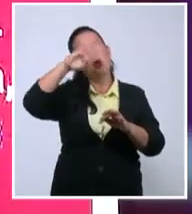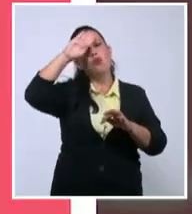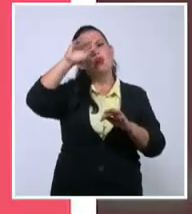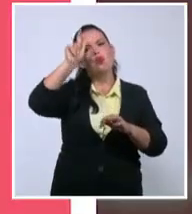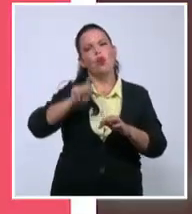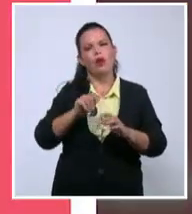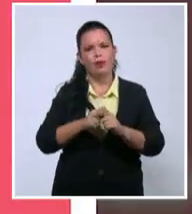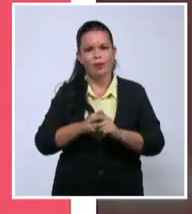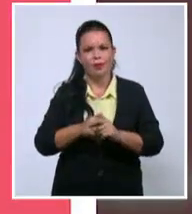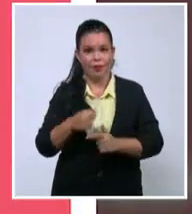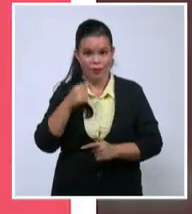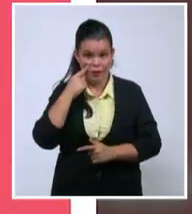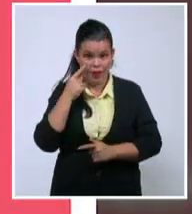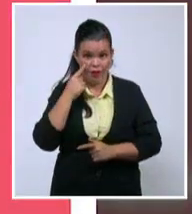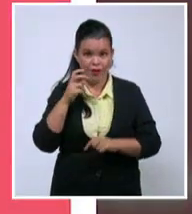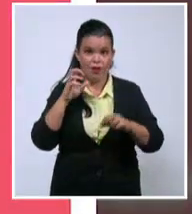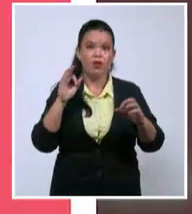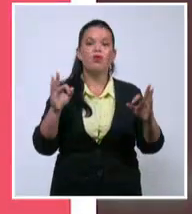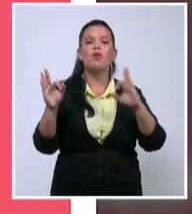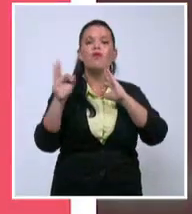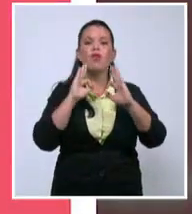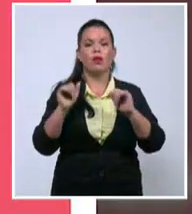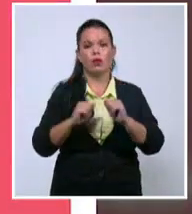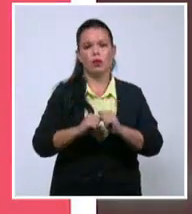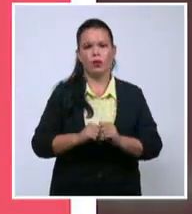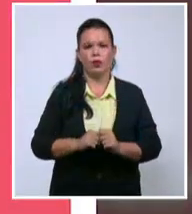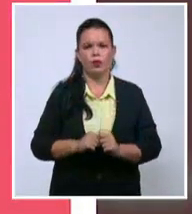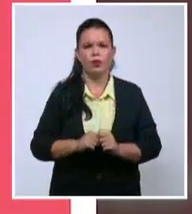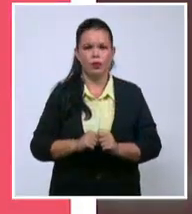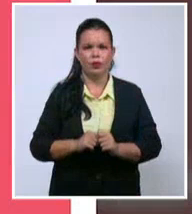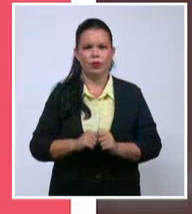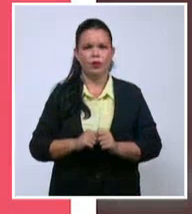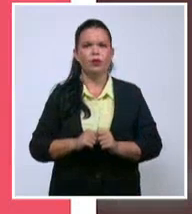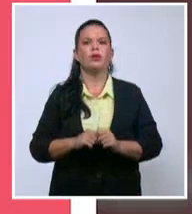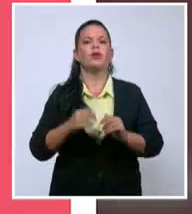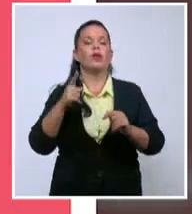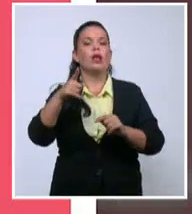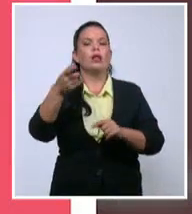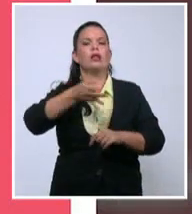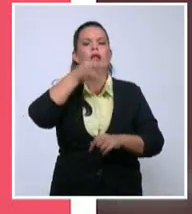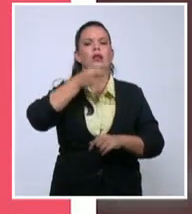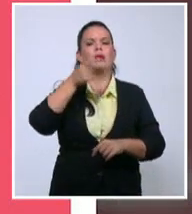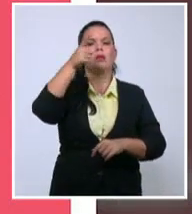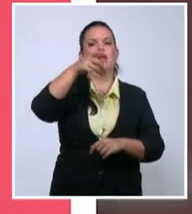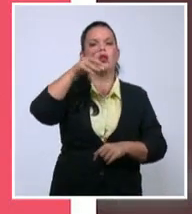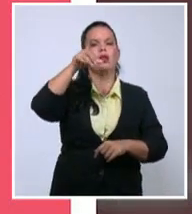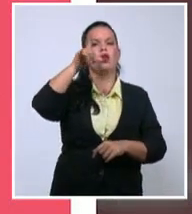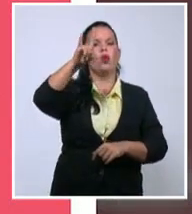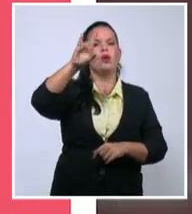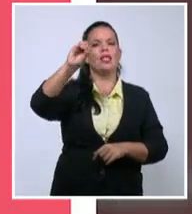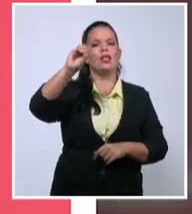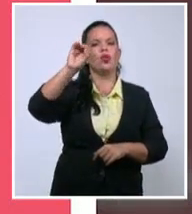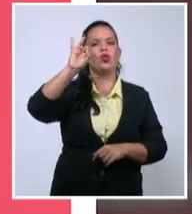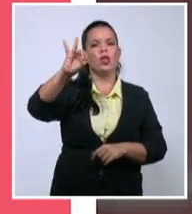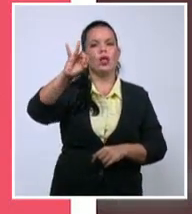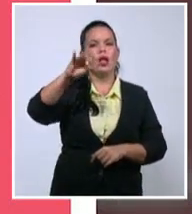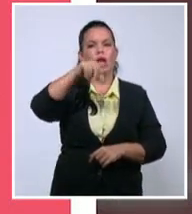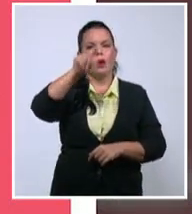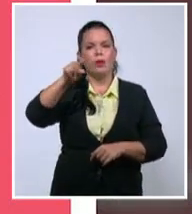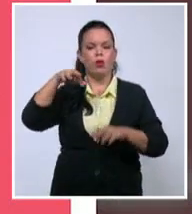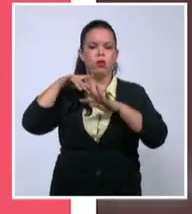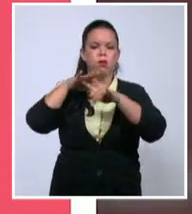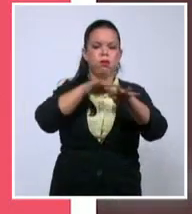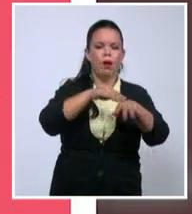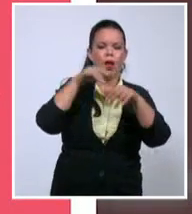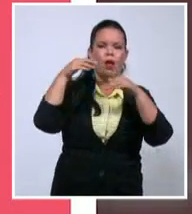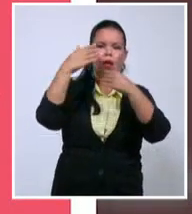Ana Olema. Aquí lo leo. En 1907, dice Ana Olema, los cubanos salieron a la calle a exigir que les pagaran en dólares.